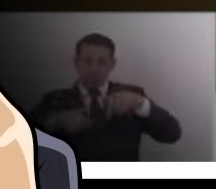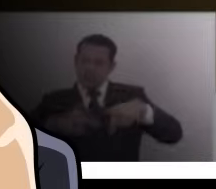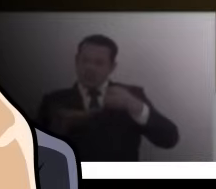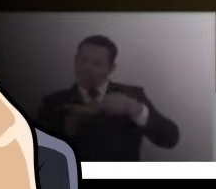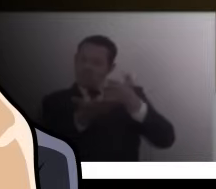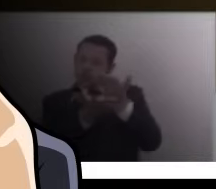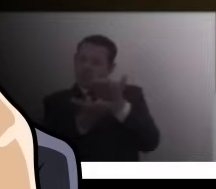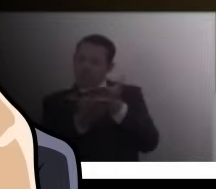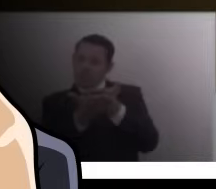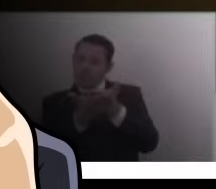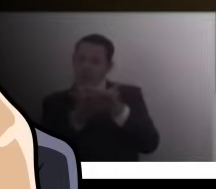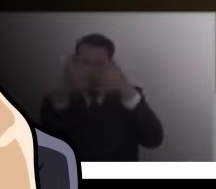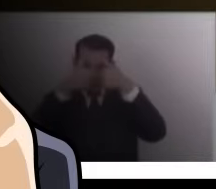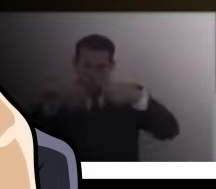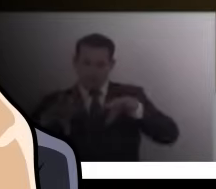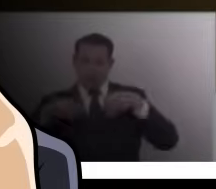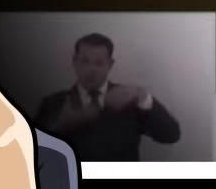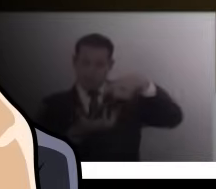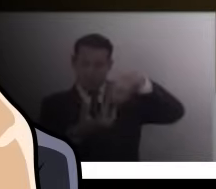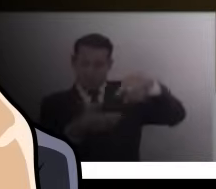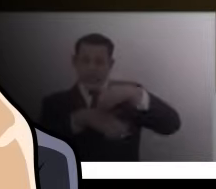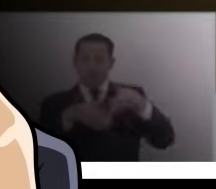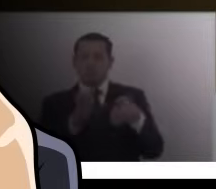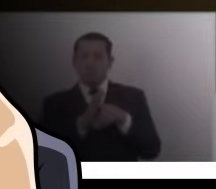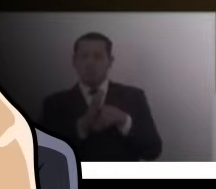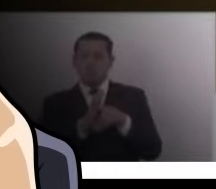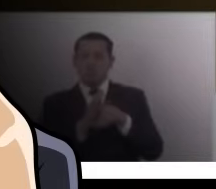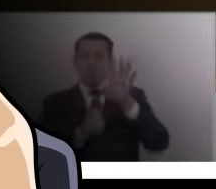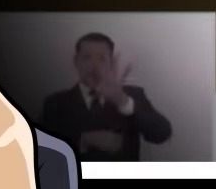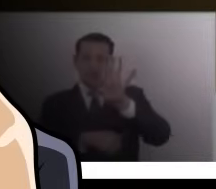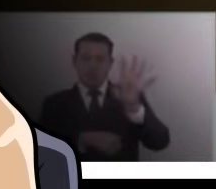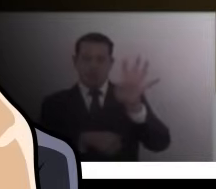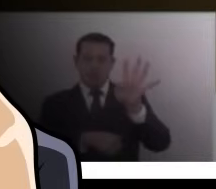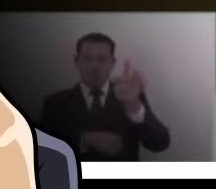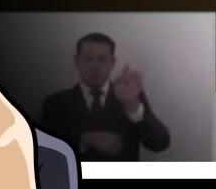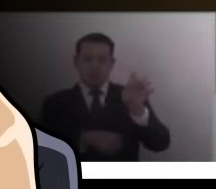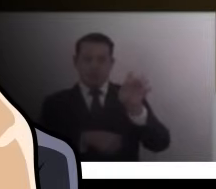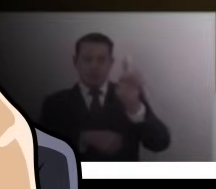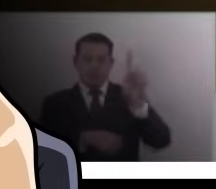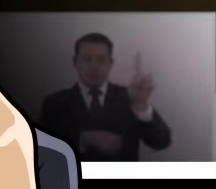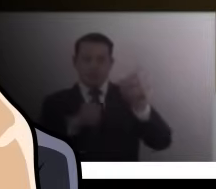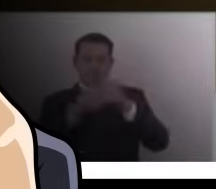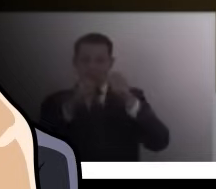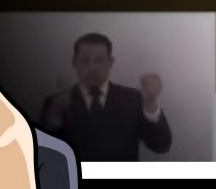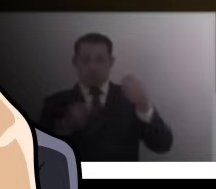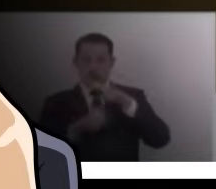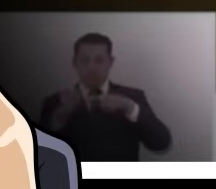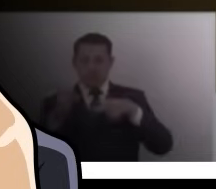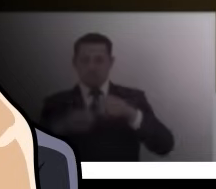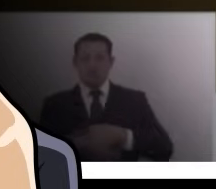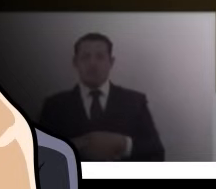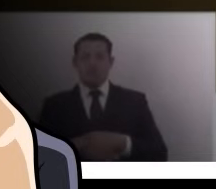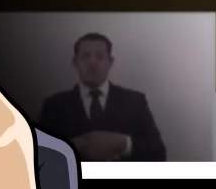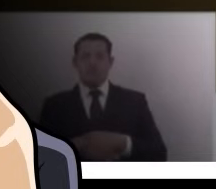estamos proponiendo para aprobación de ustedes, colegas diputados, 54.1 millón de